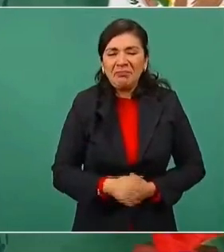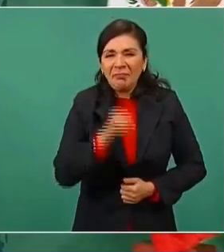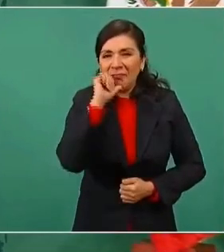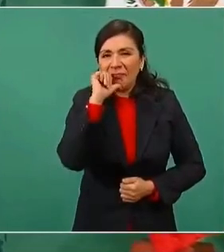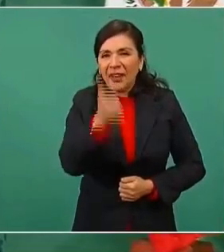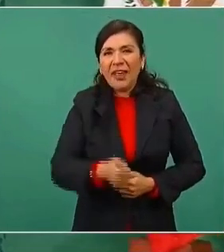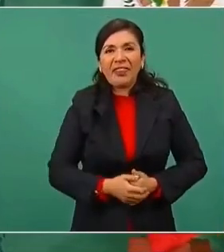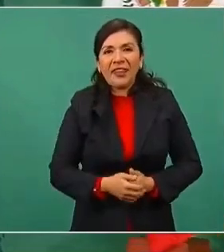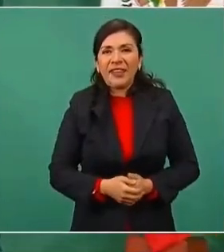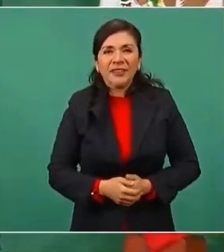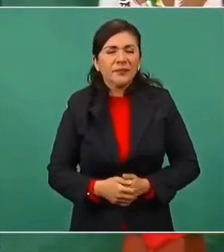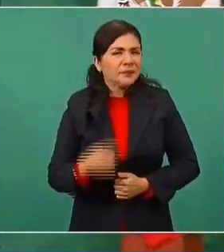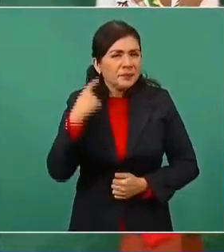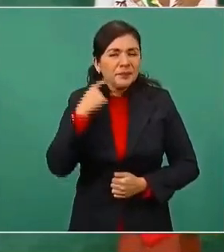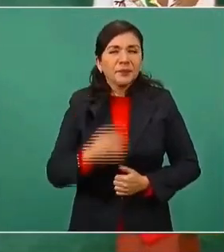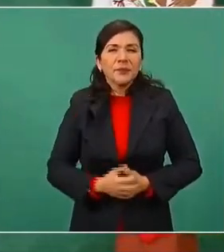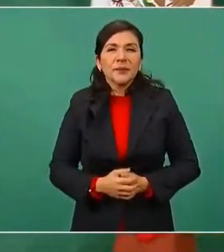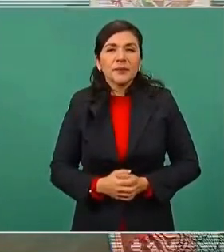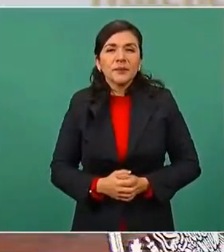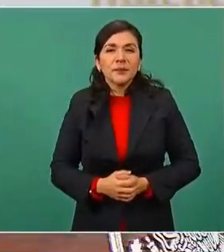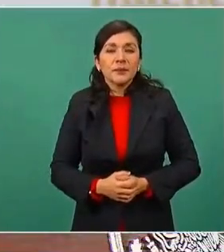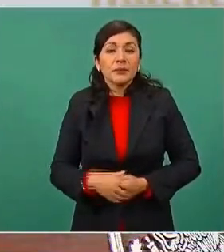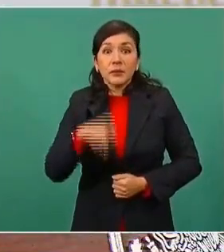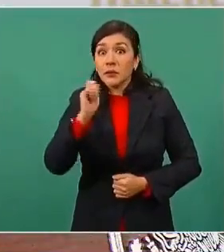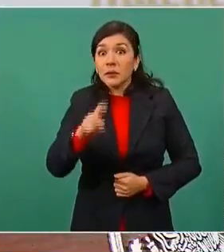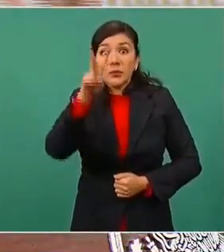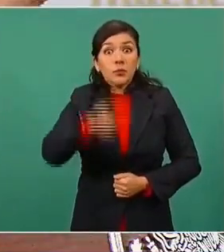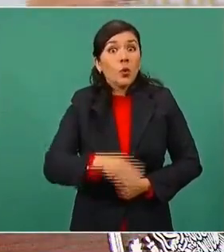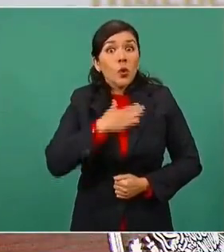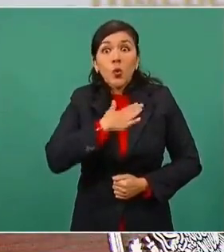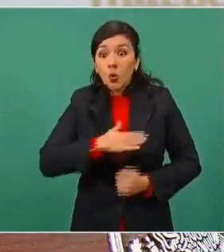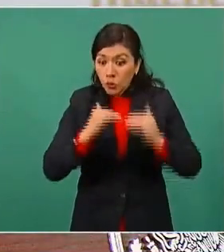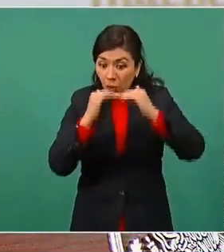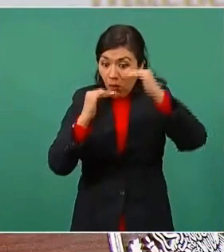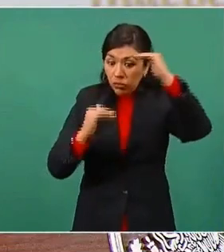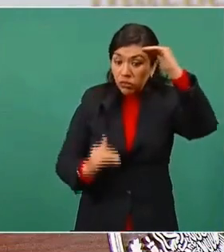es una monstruosa desigualdad económica y social. ¿Qué